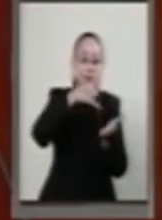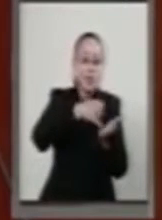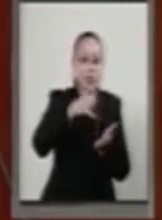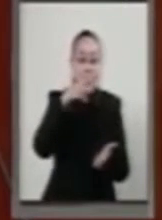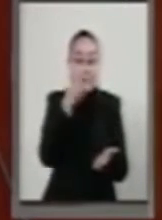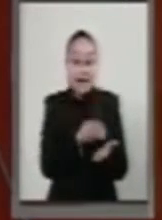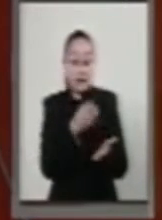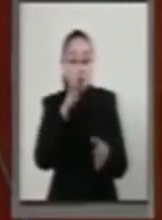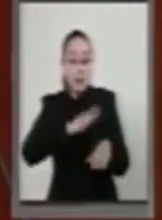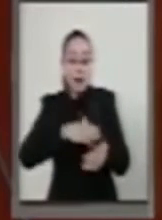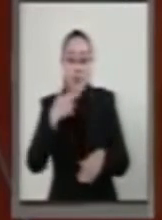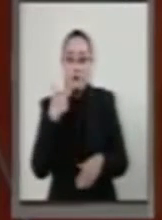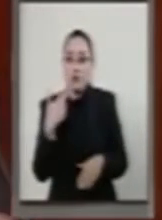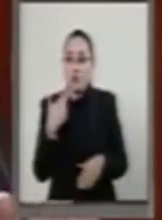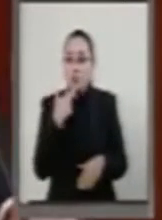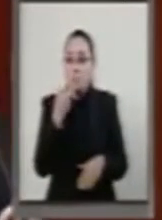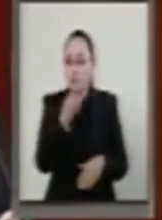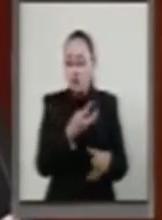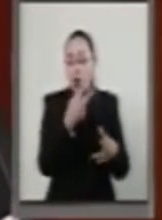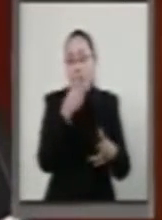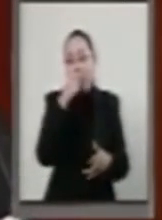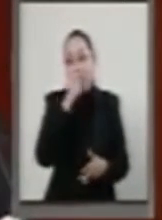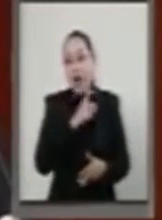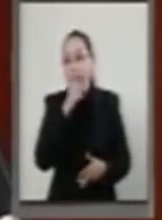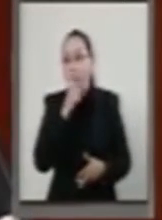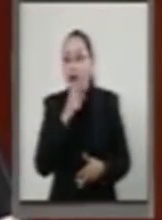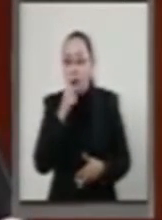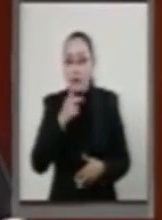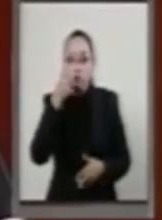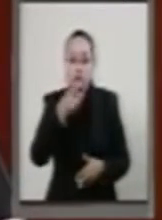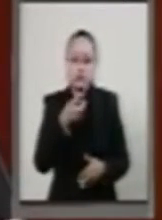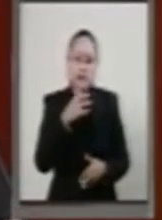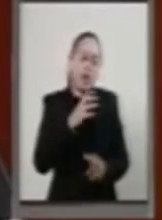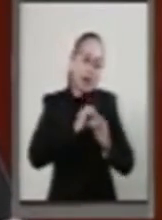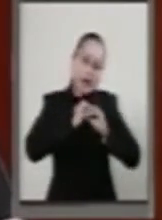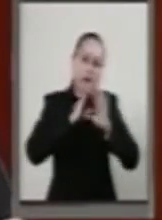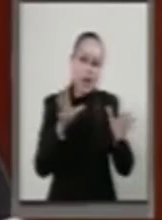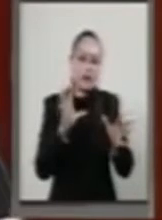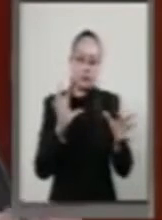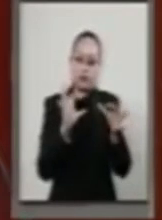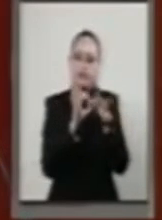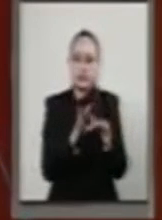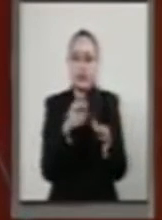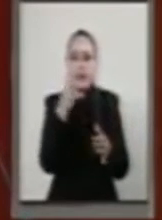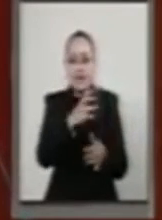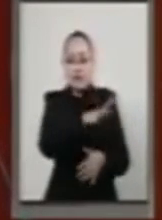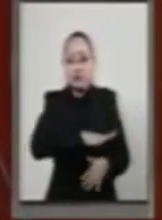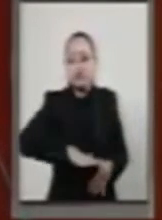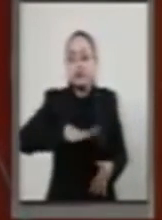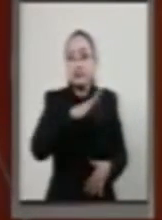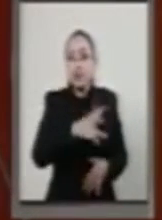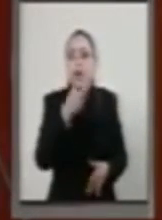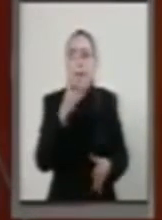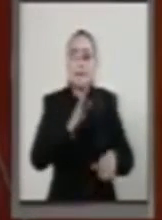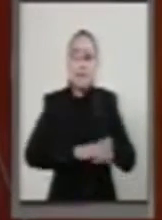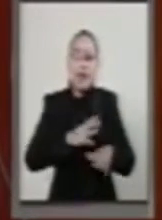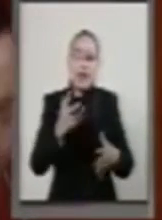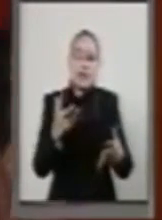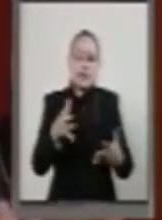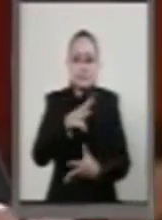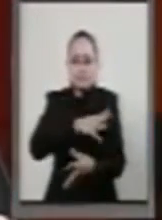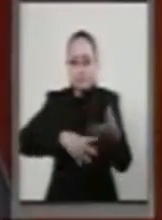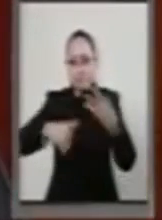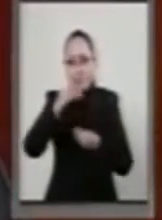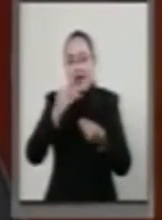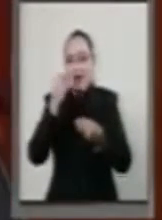emplea preponderantemente el uso de este recurso y tiene su lógica, pues es dicho sector el que produce los alimentos